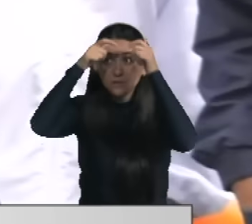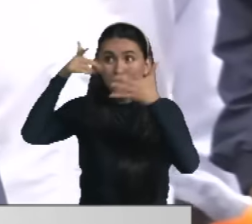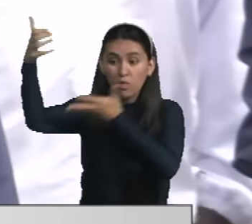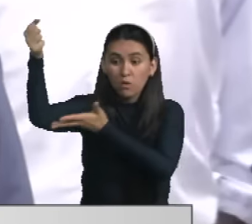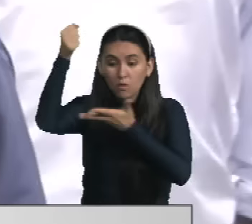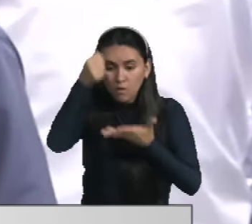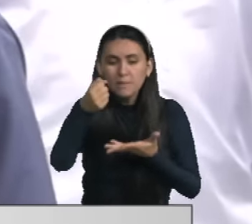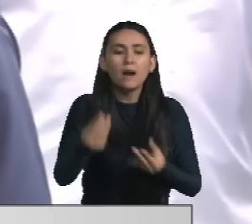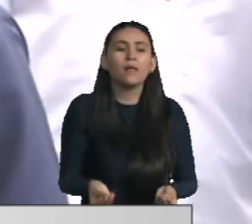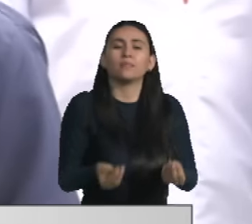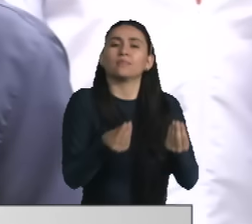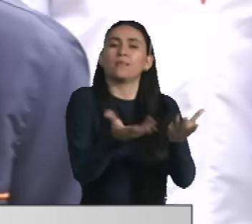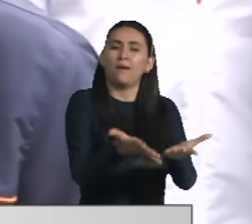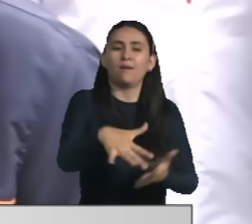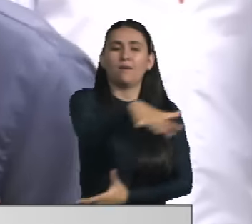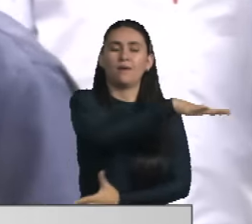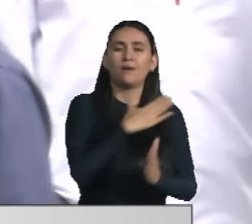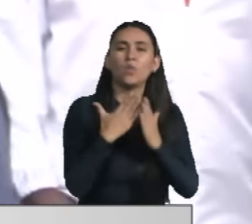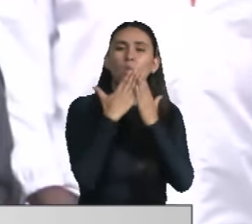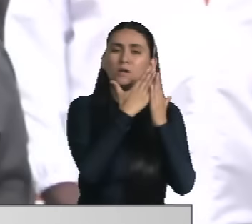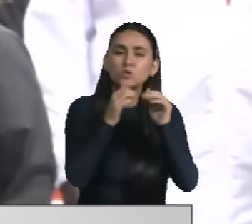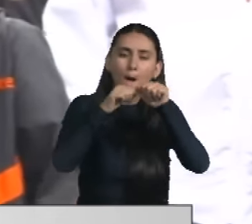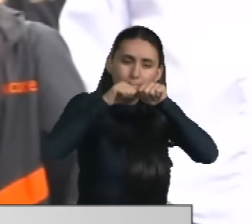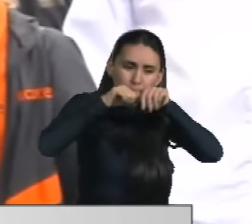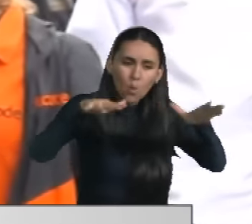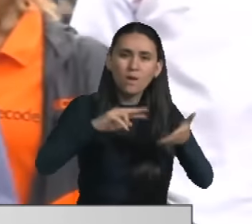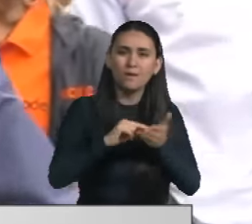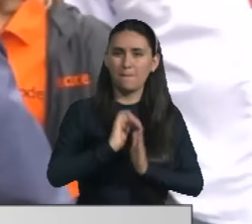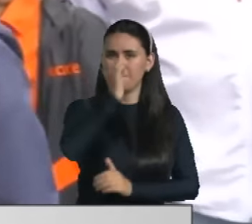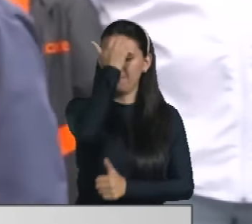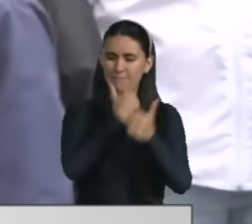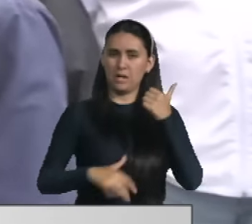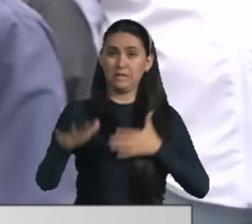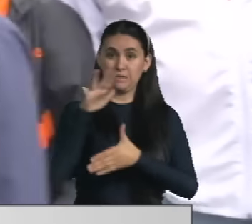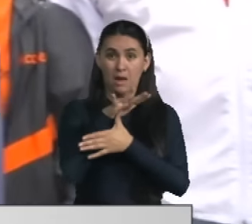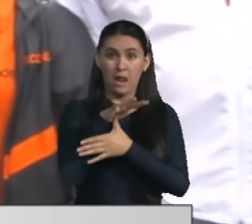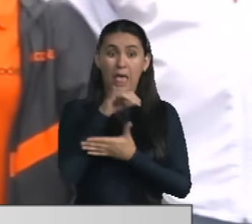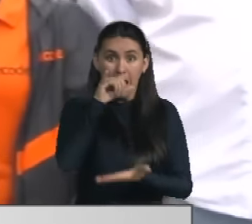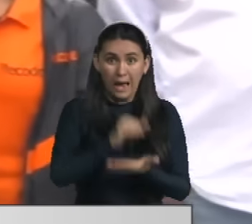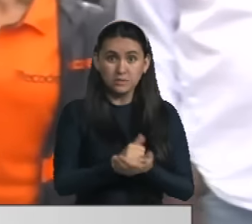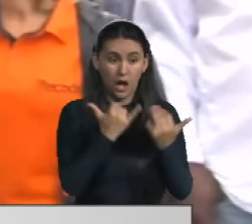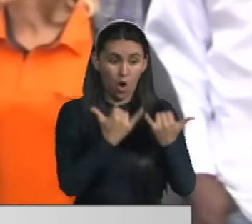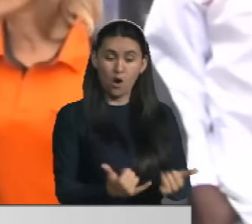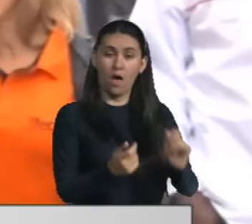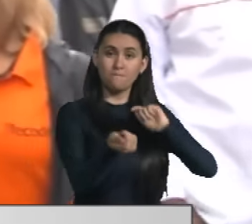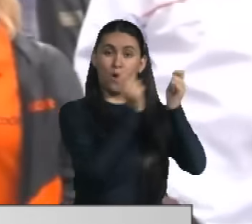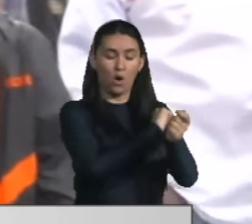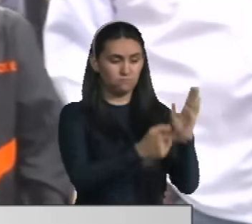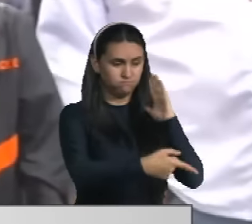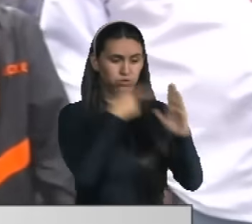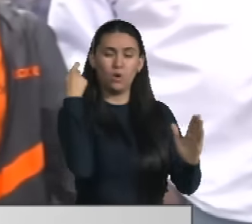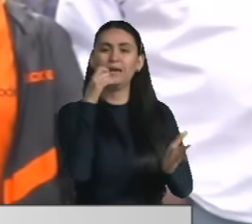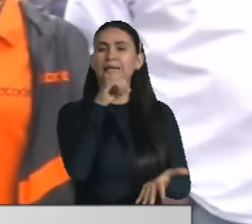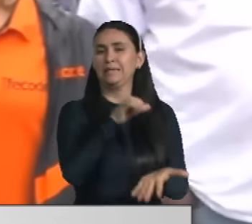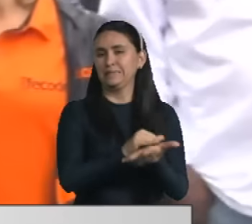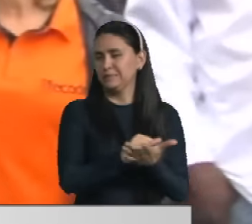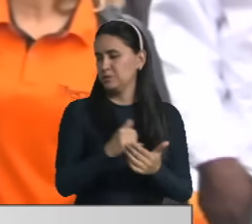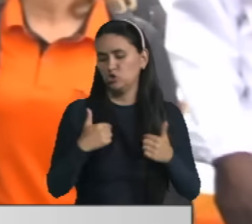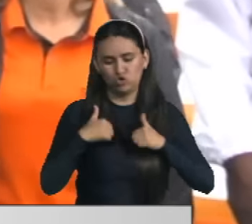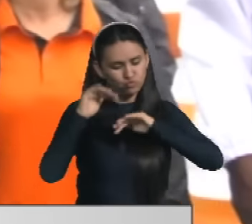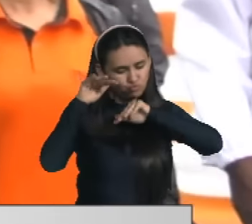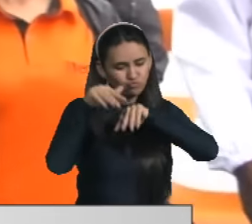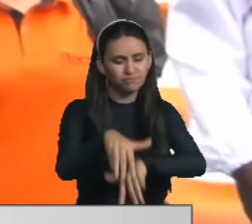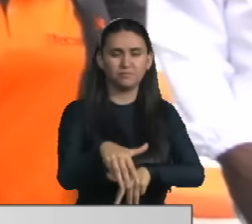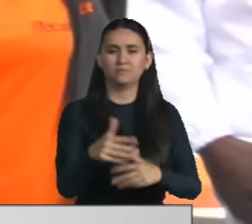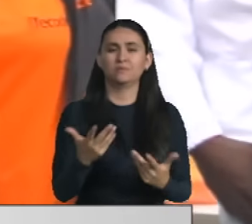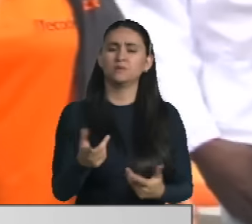fortalecer la educación pública como derecho fundamental, prácticamente eso queda eliminado. Y nosotros, ¿qué es lo que hemos venido planteando en